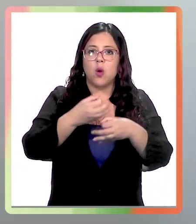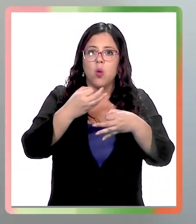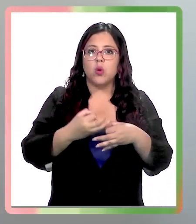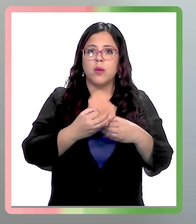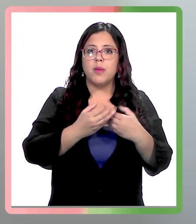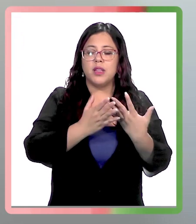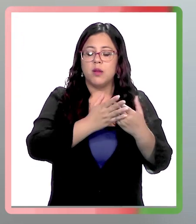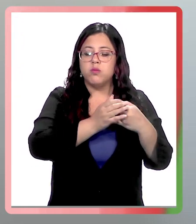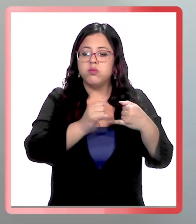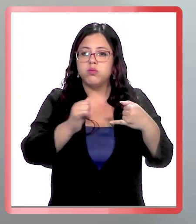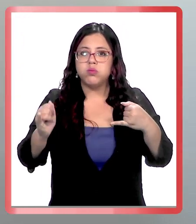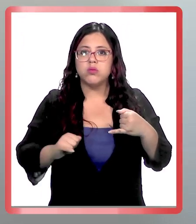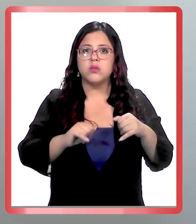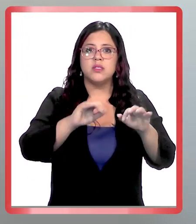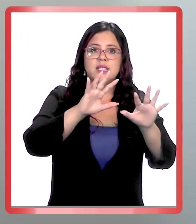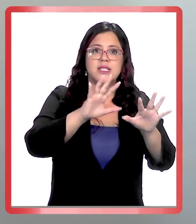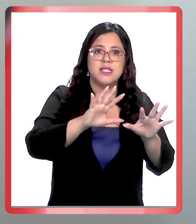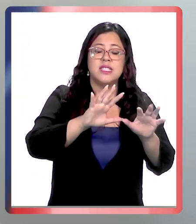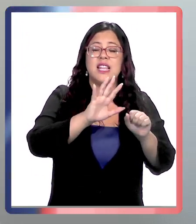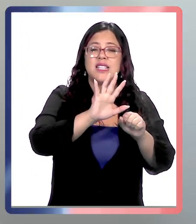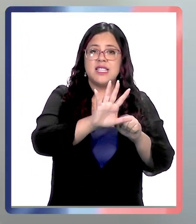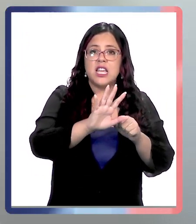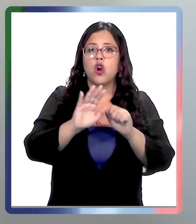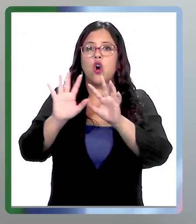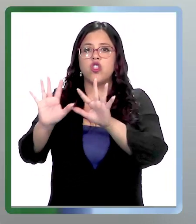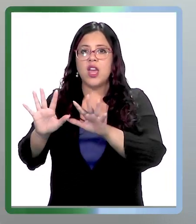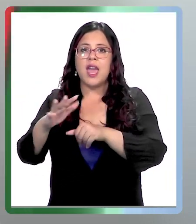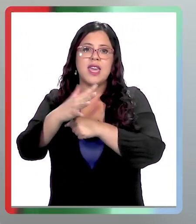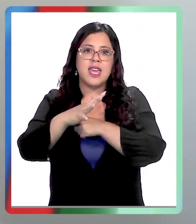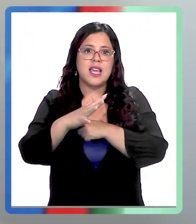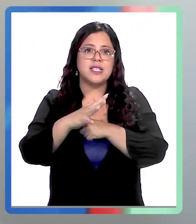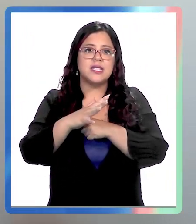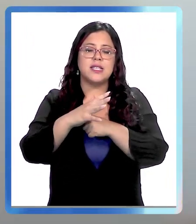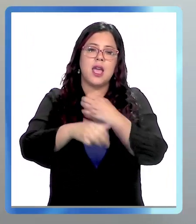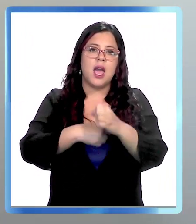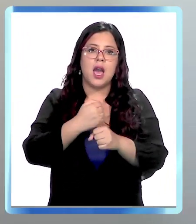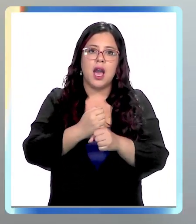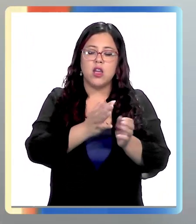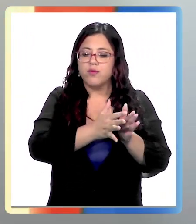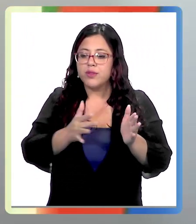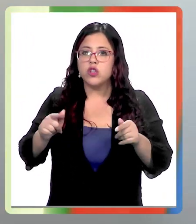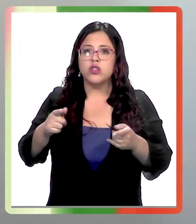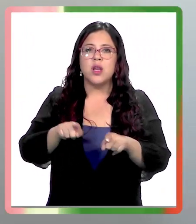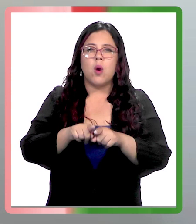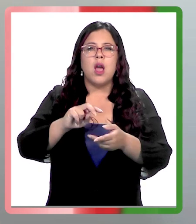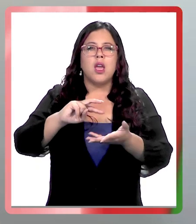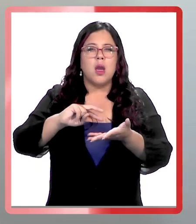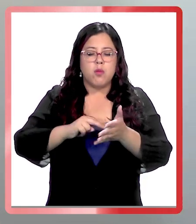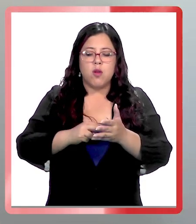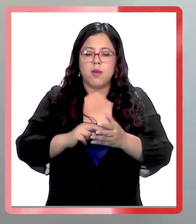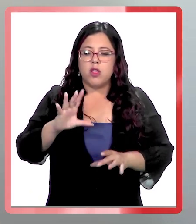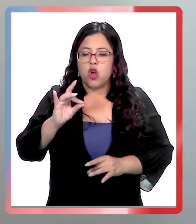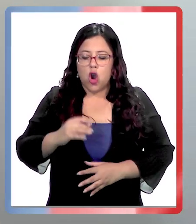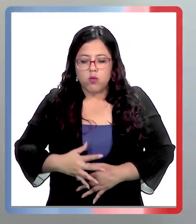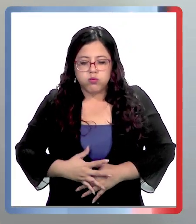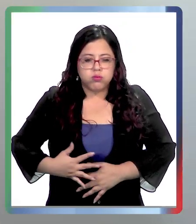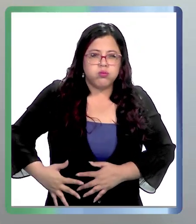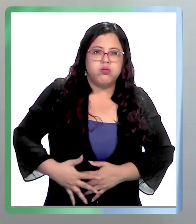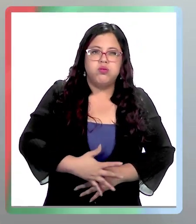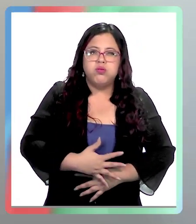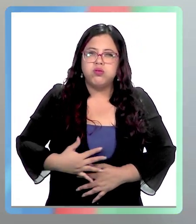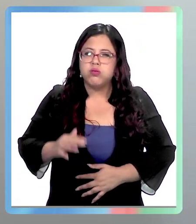nosotros, al antecedente familiar hablamos de familiar directo. Y al hablar de familiar directo hablamos de padres o hermanos.